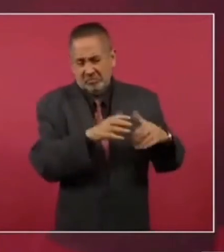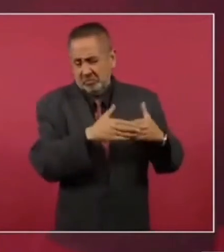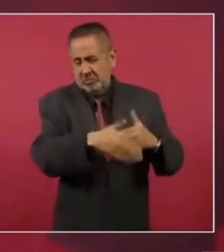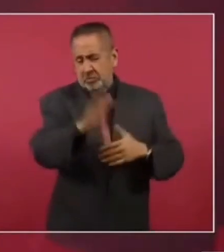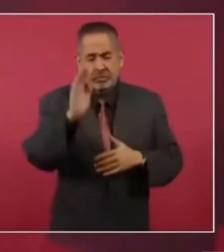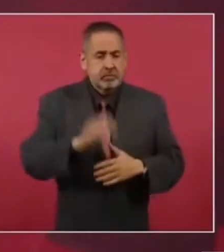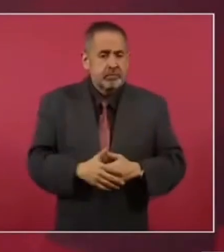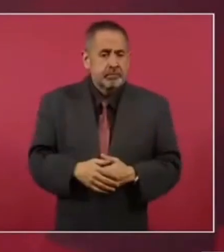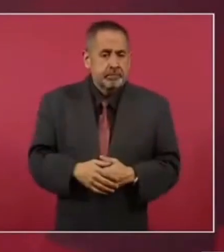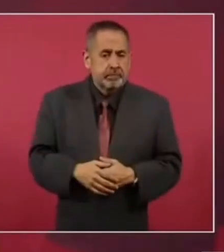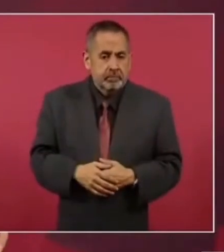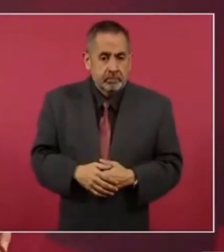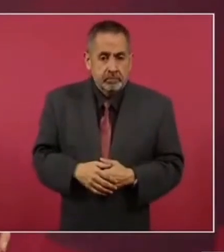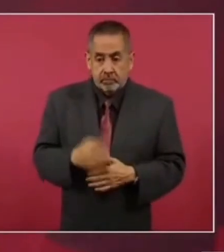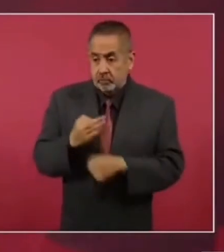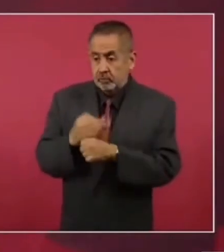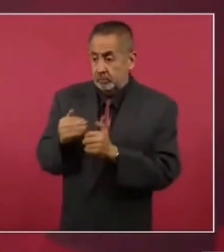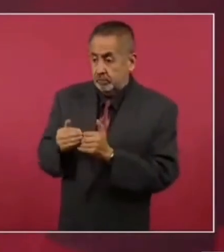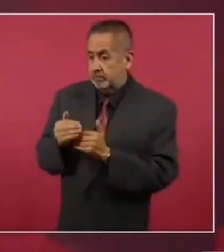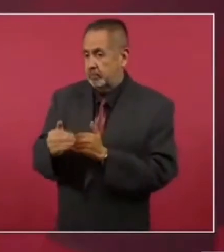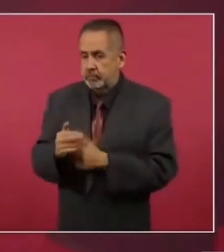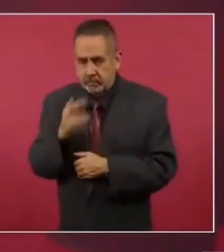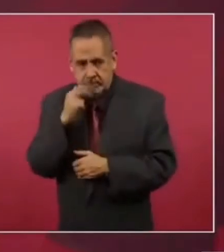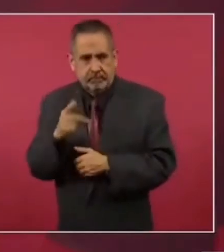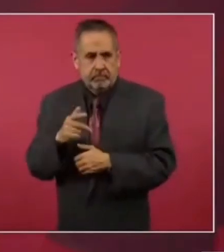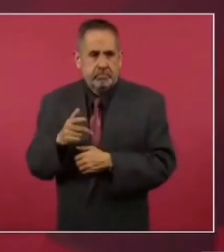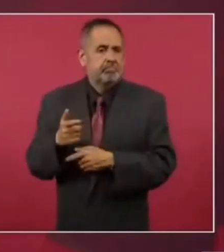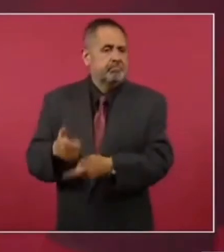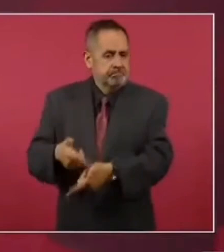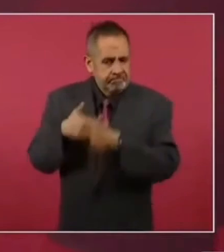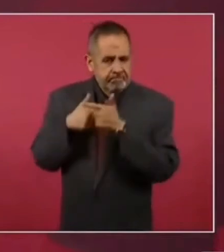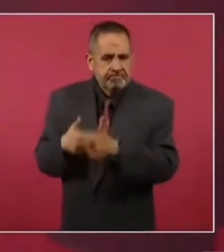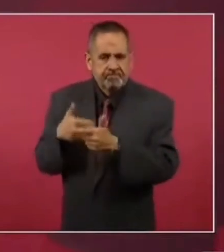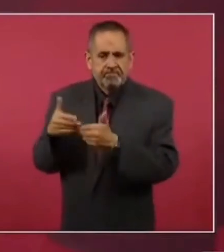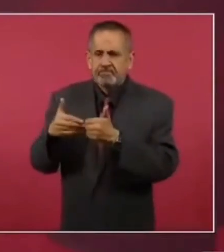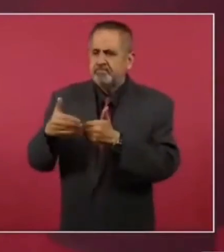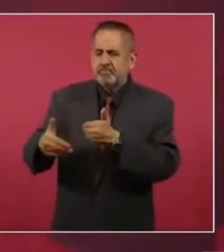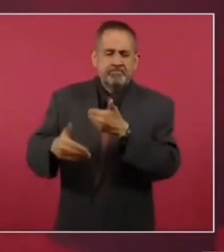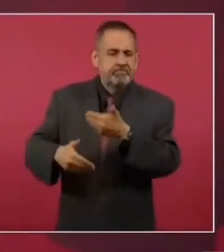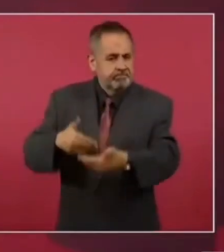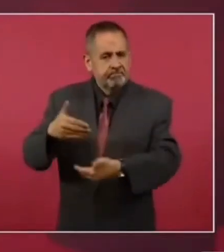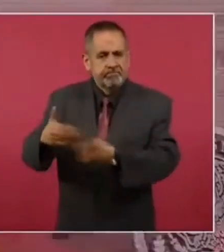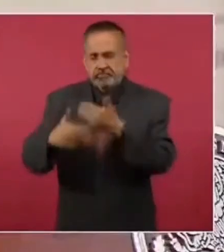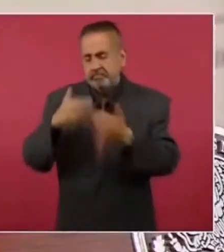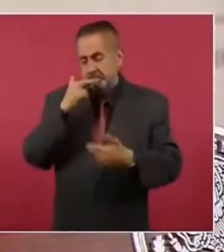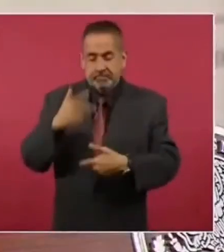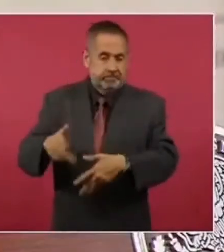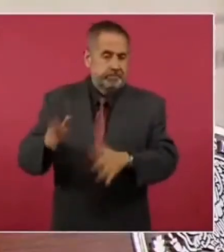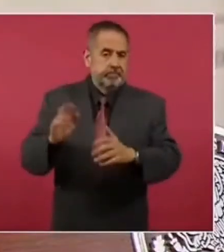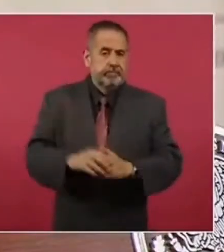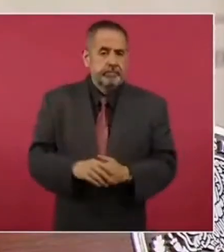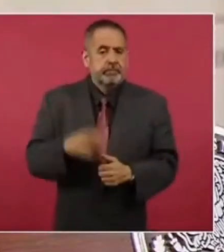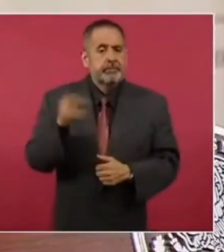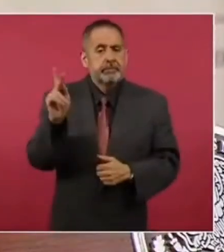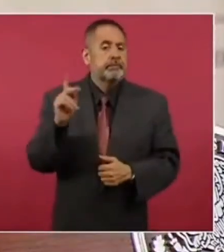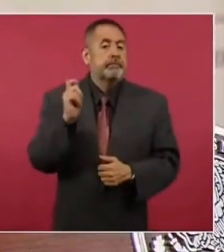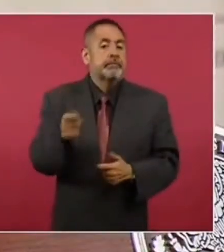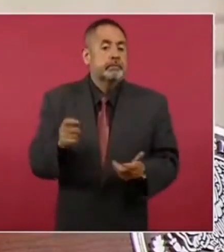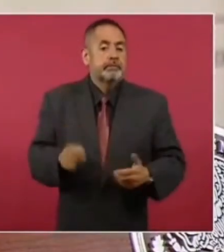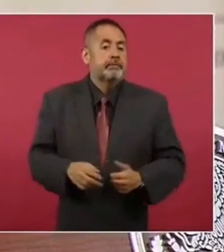Hasta mucho hemos avanzado y vamos a seguir avanzando. Pero